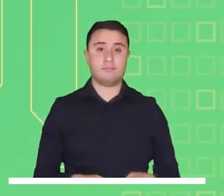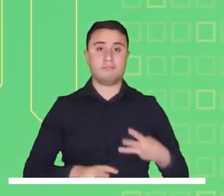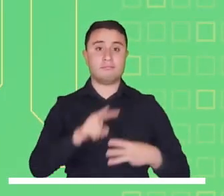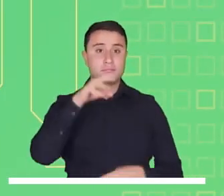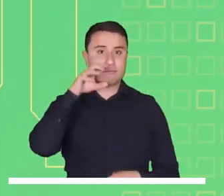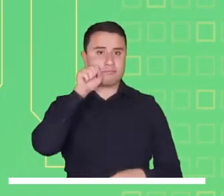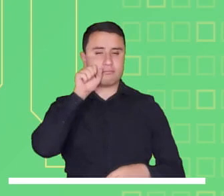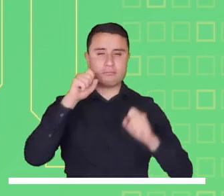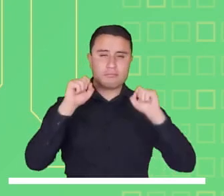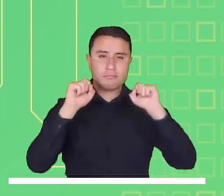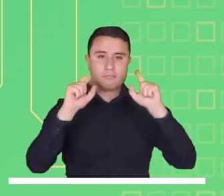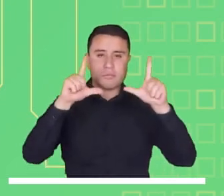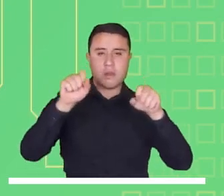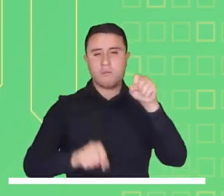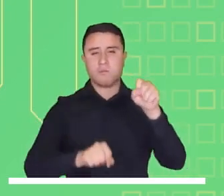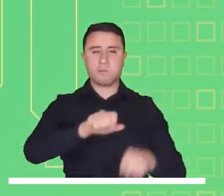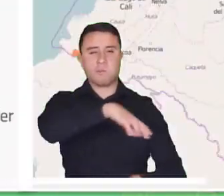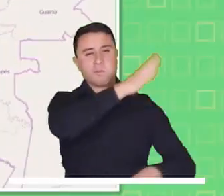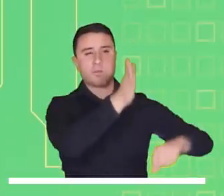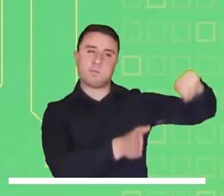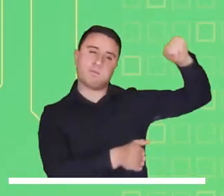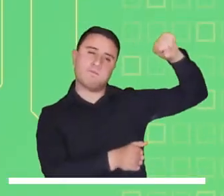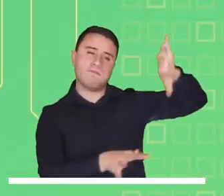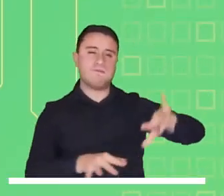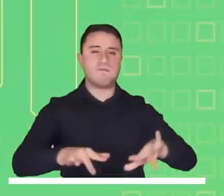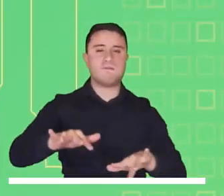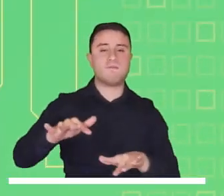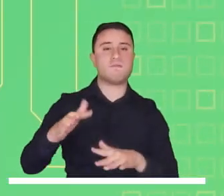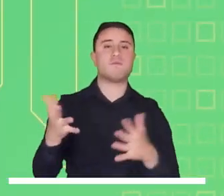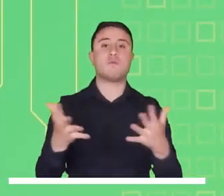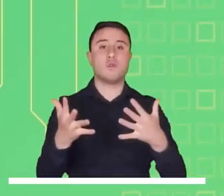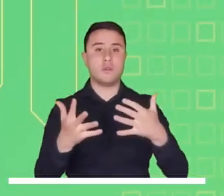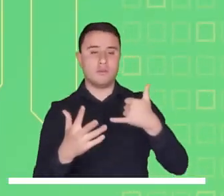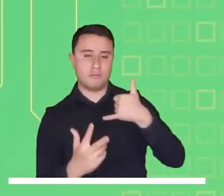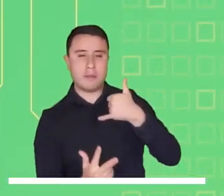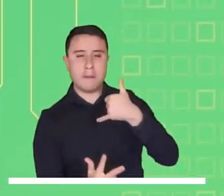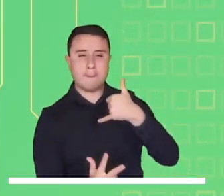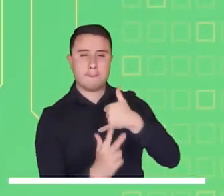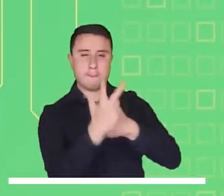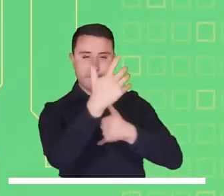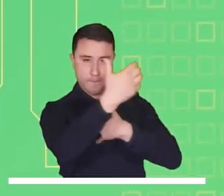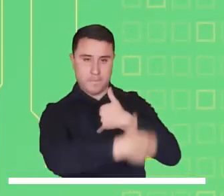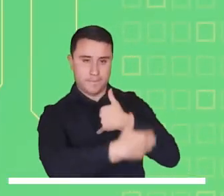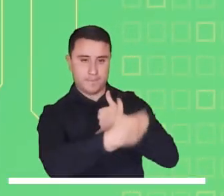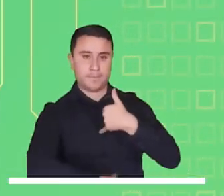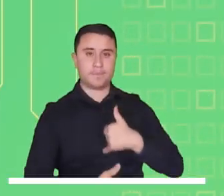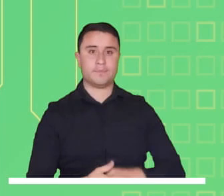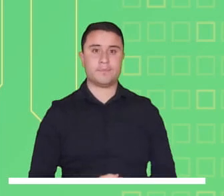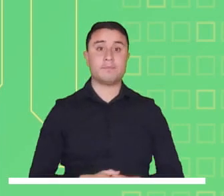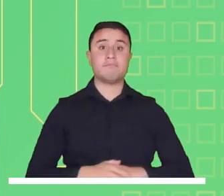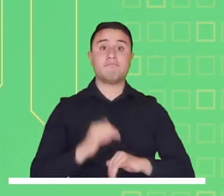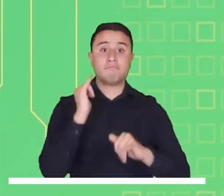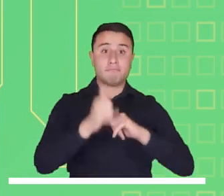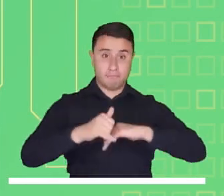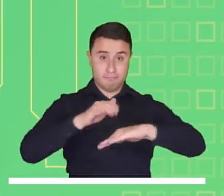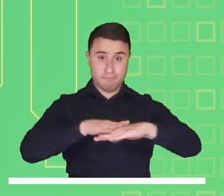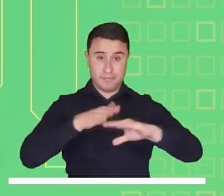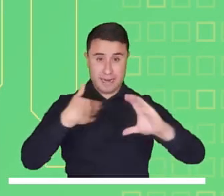Cundinamarca. Alerta naranja por probabilidad de deslizamientos de tierra en zonas inestables de las regiones Pacífica y Andina.